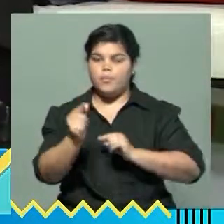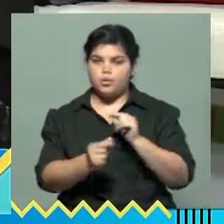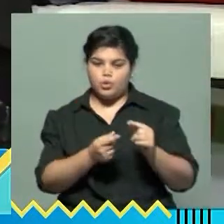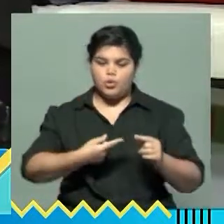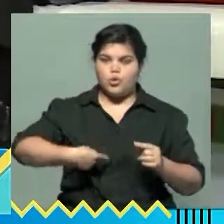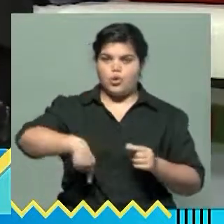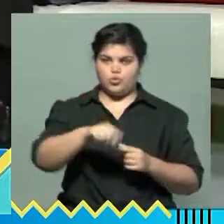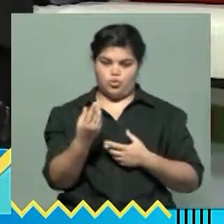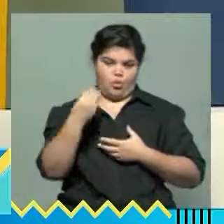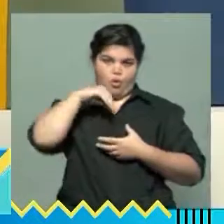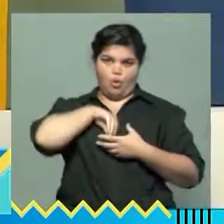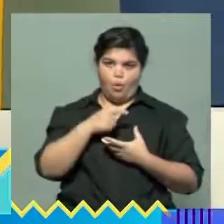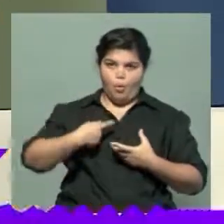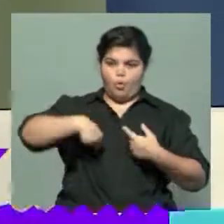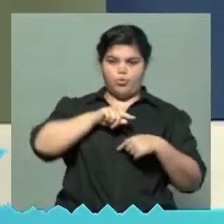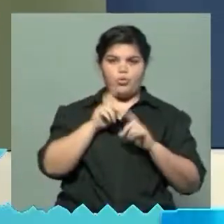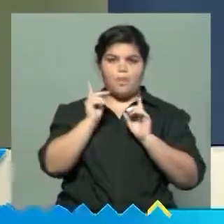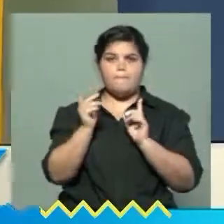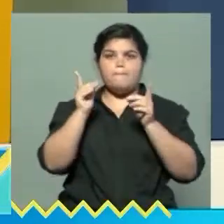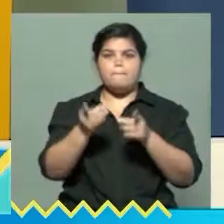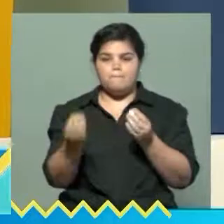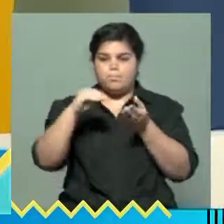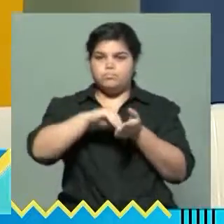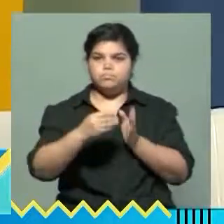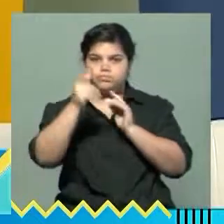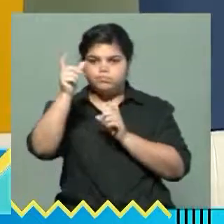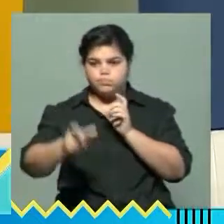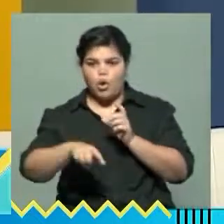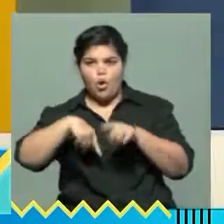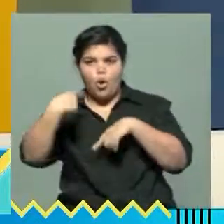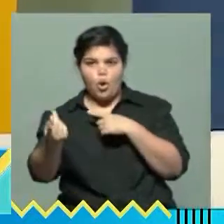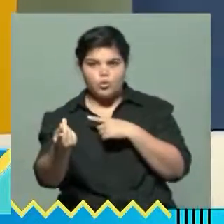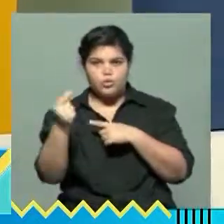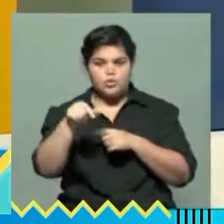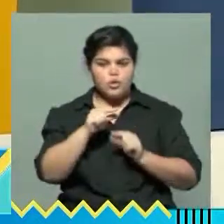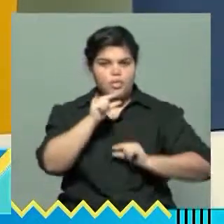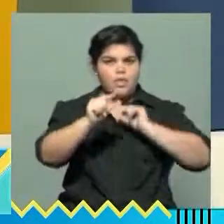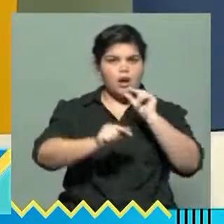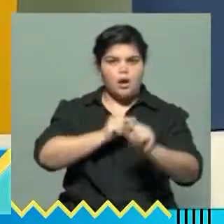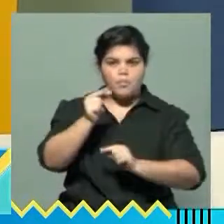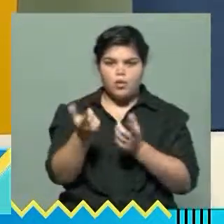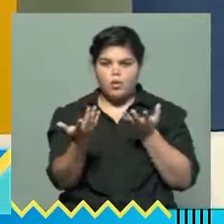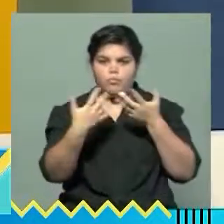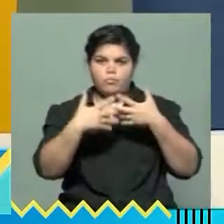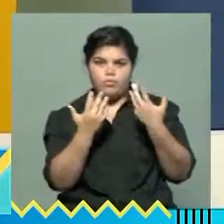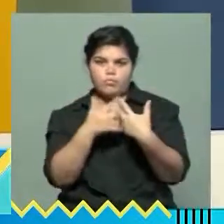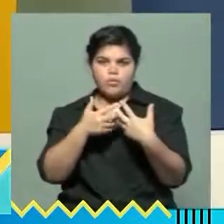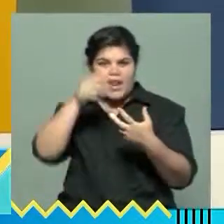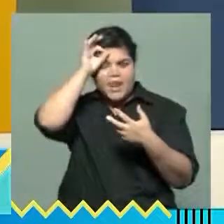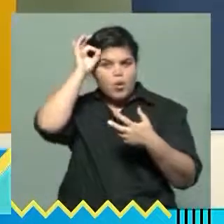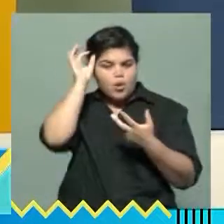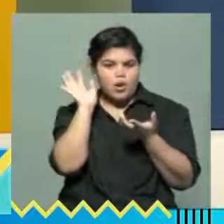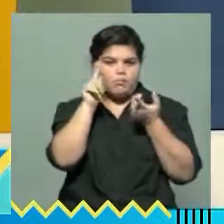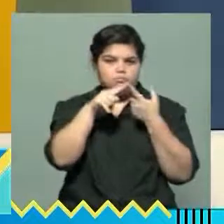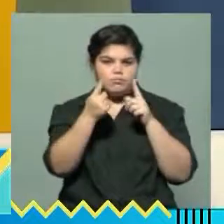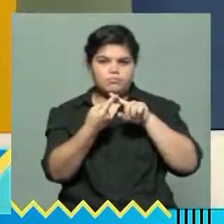sino intersomos con otros, y eso va también modelando ese entramado de redes neuronales que quedan conectadas